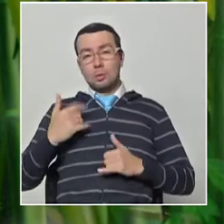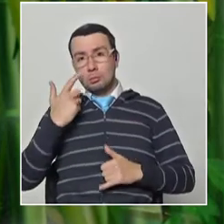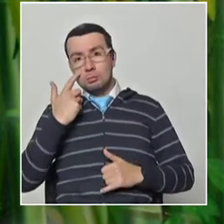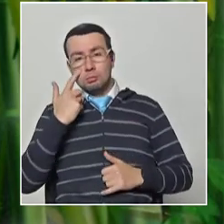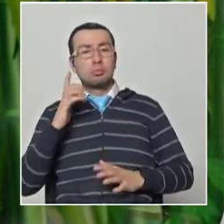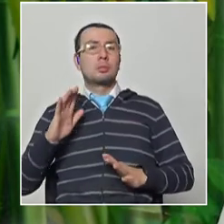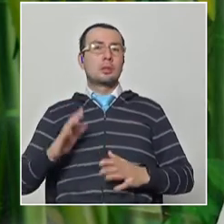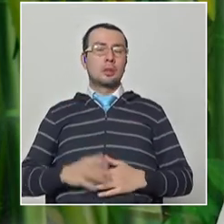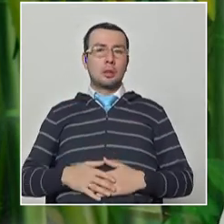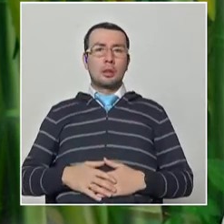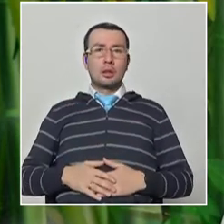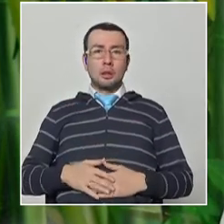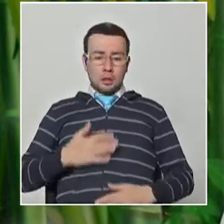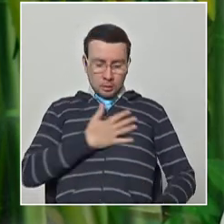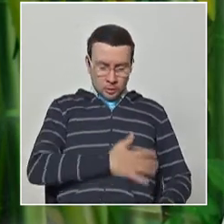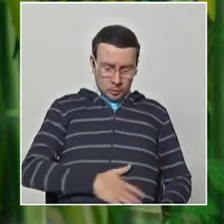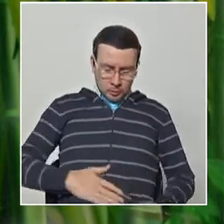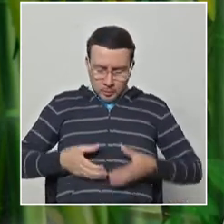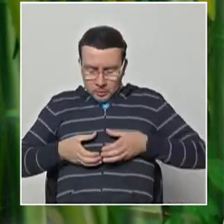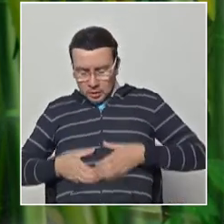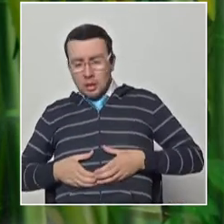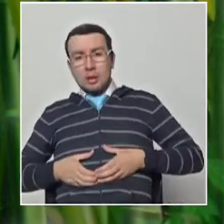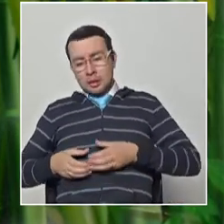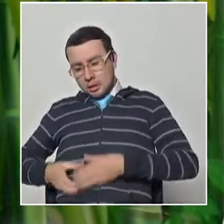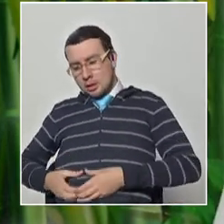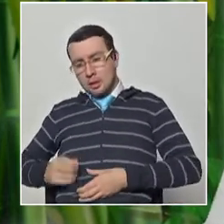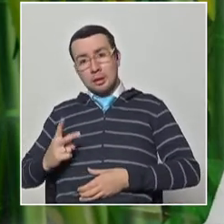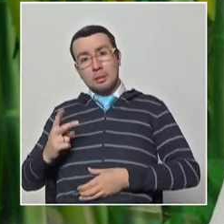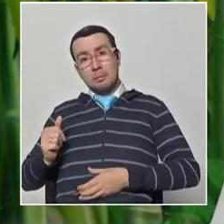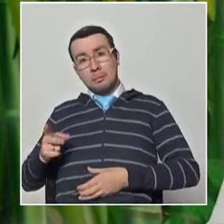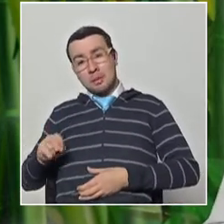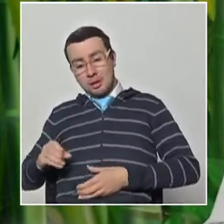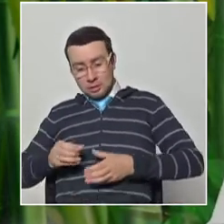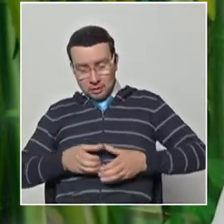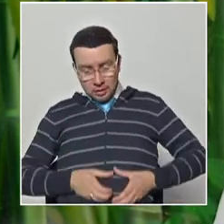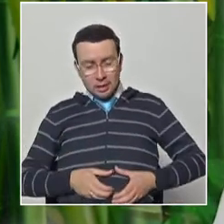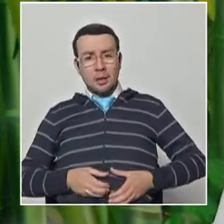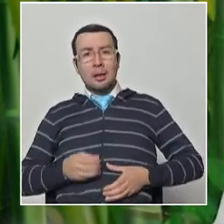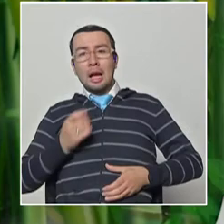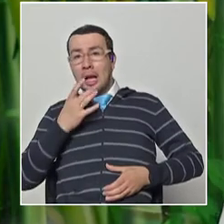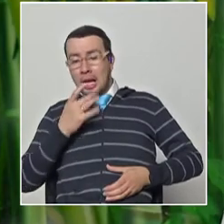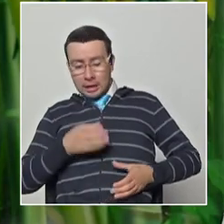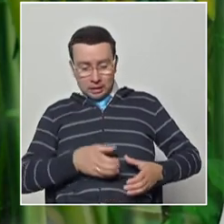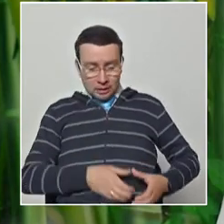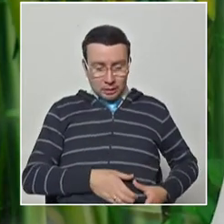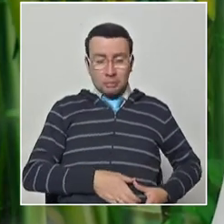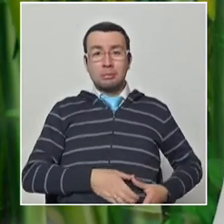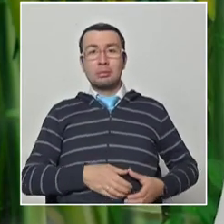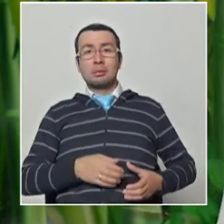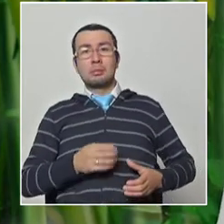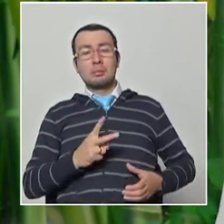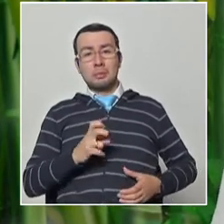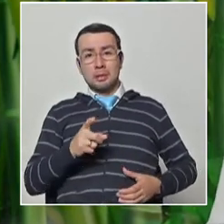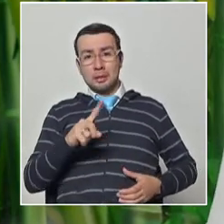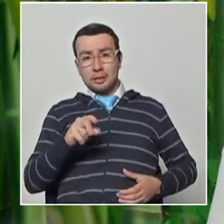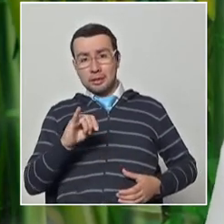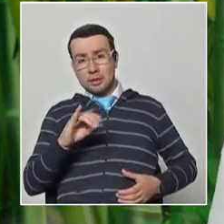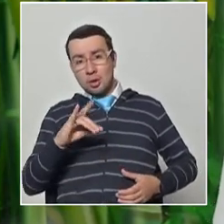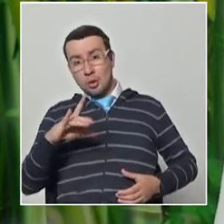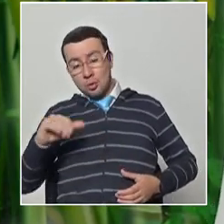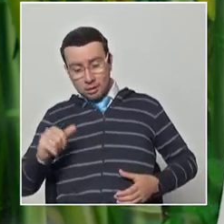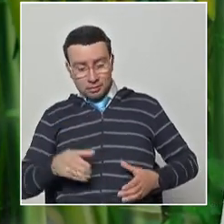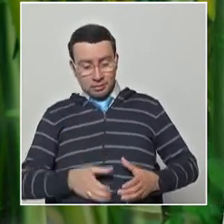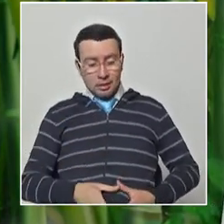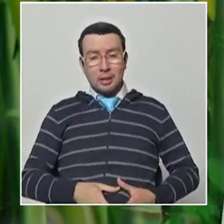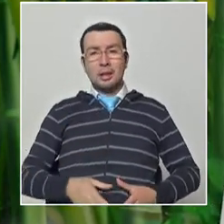donde está el estómago el bazo el páncreas el hígado la vesícula los riñones la próstata en la